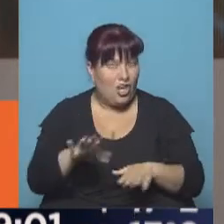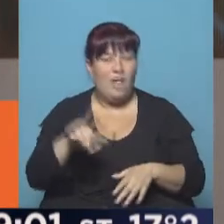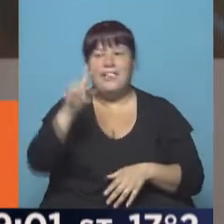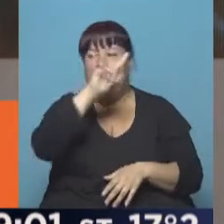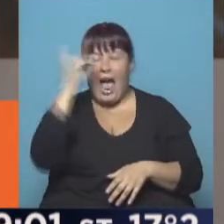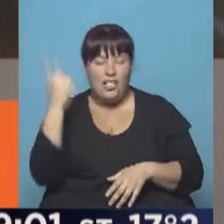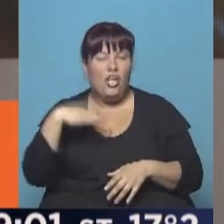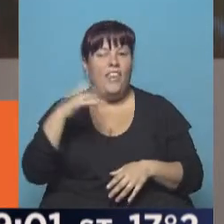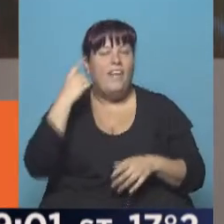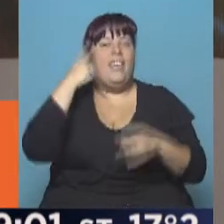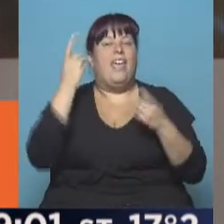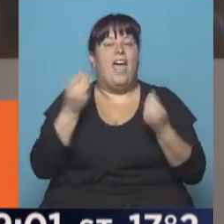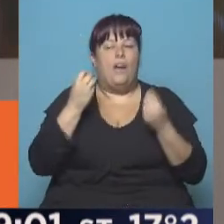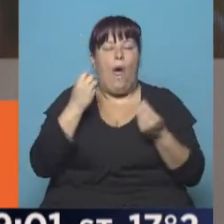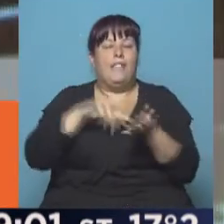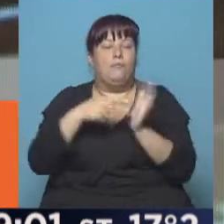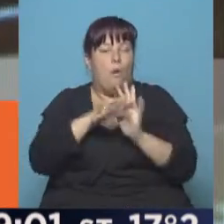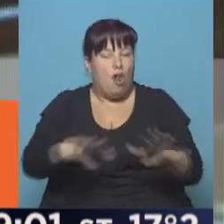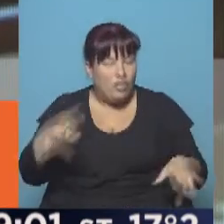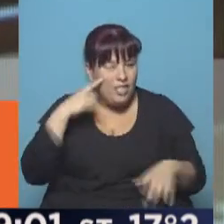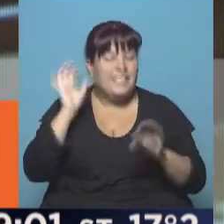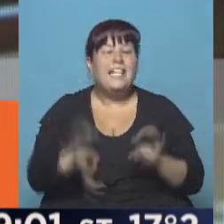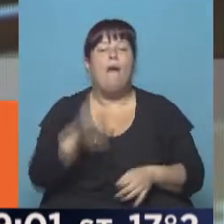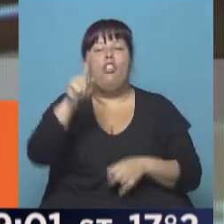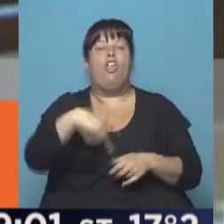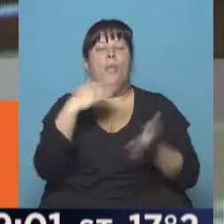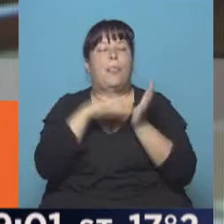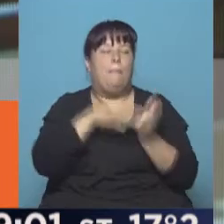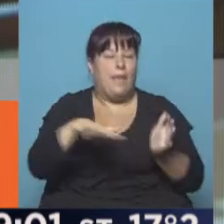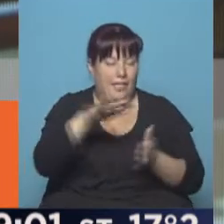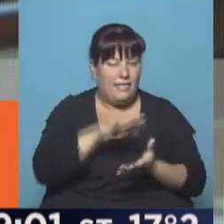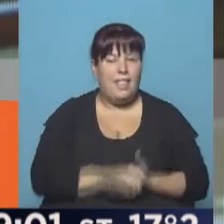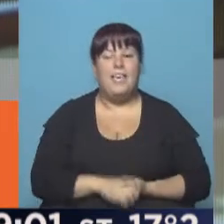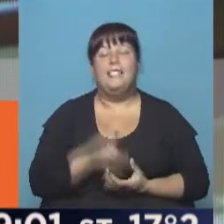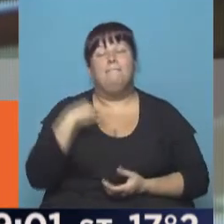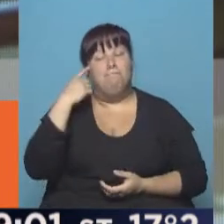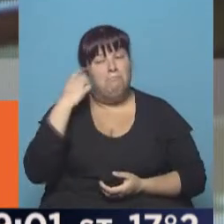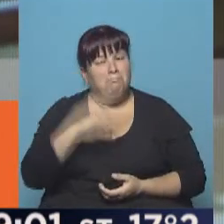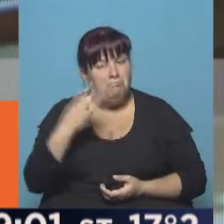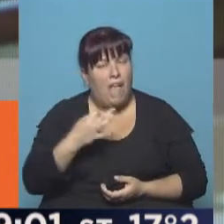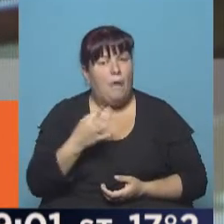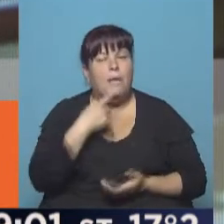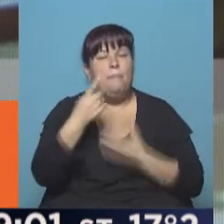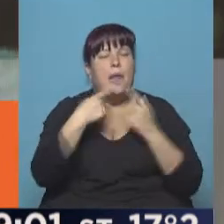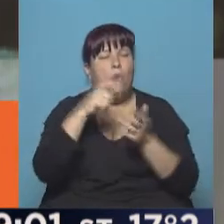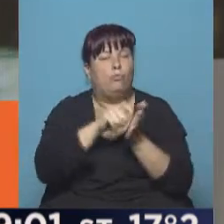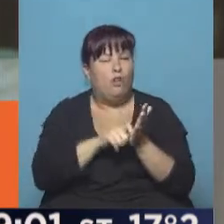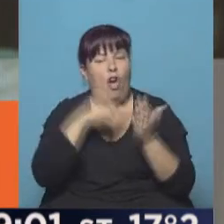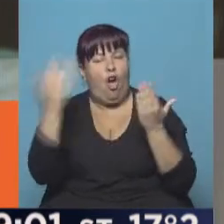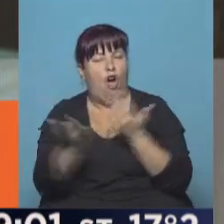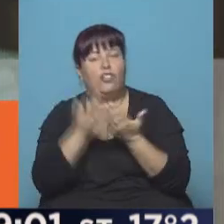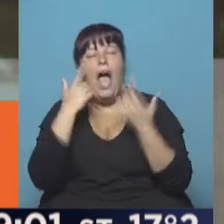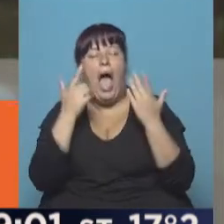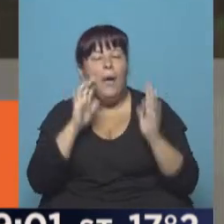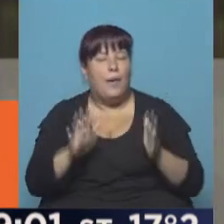nación tenga una idea de dónde están las dificultades de los chicos de acuerda de dónde vienen me pareció bien que hubiera un cuestionario complementario se ha